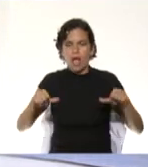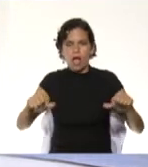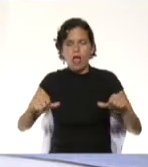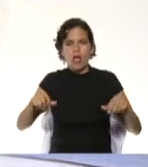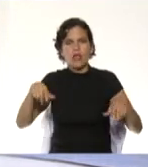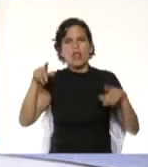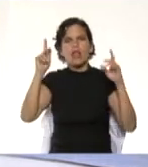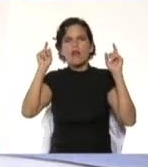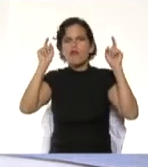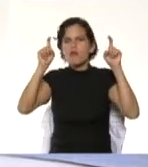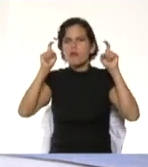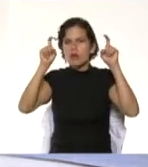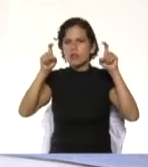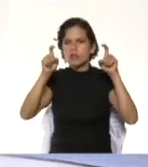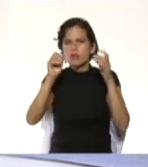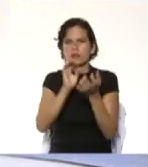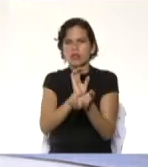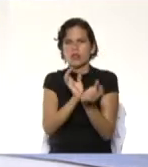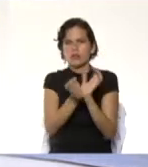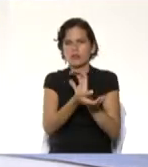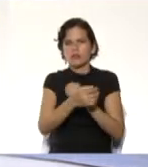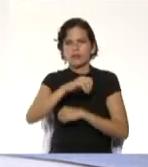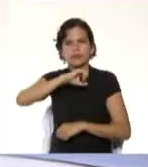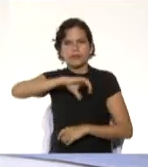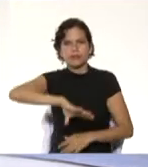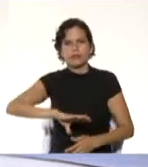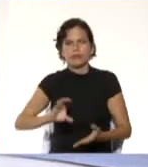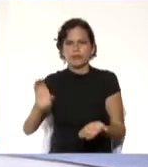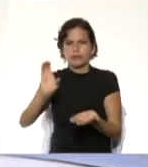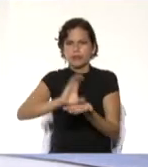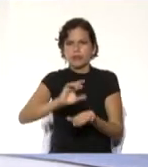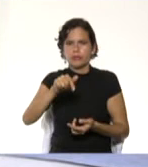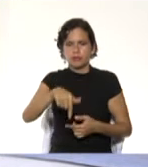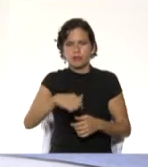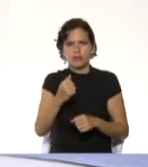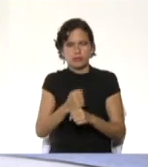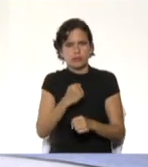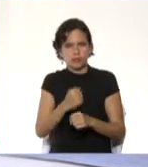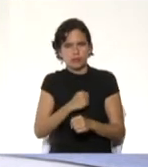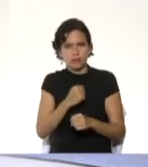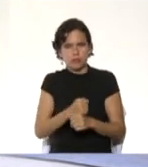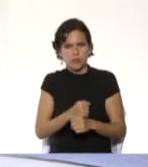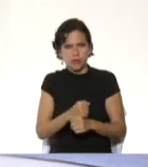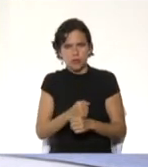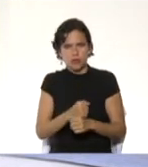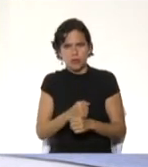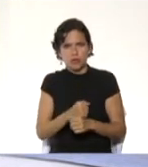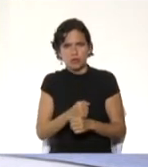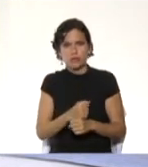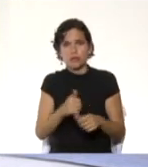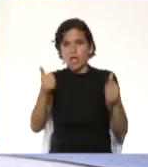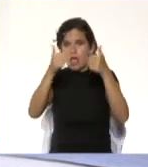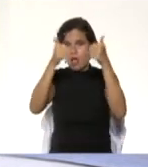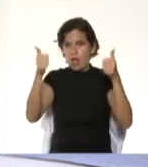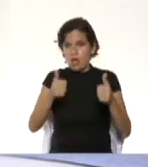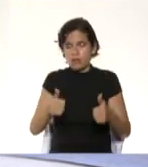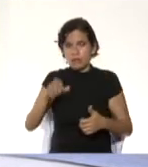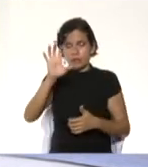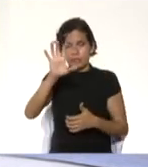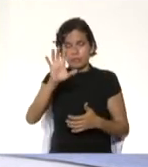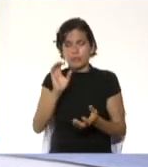de Geografía, Historia y Ciudadanía. El día de hoy estaremos trabajando con las tres áreas de formación como lo es Arte y